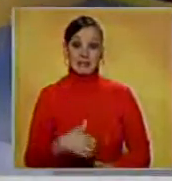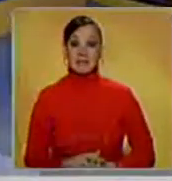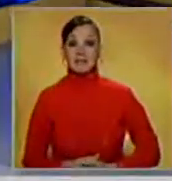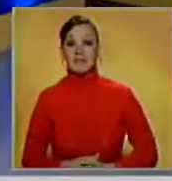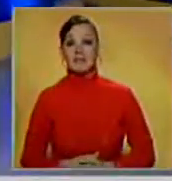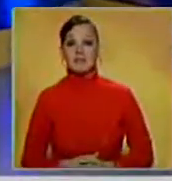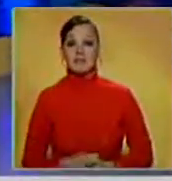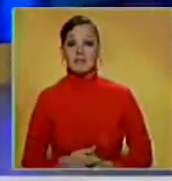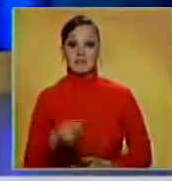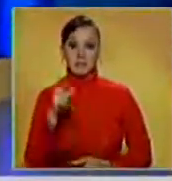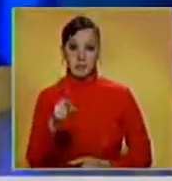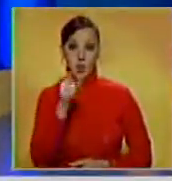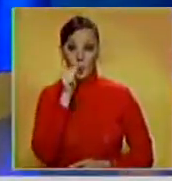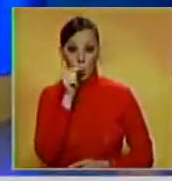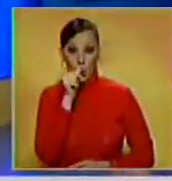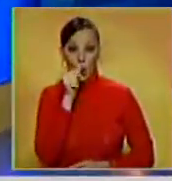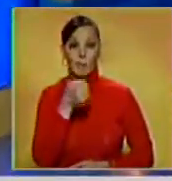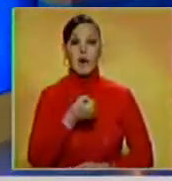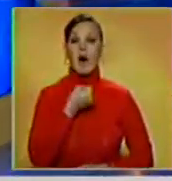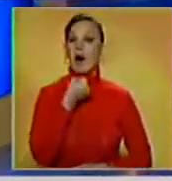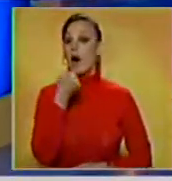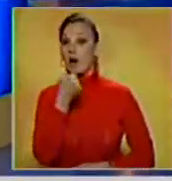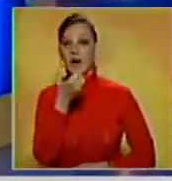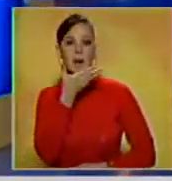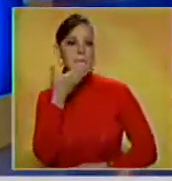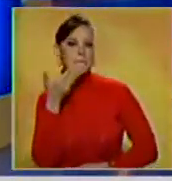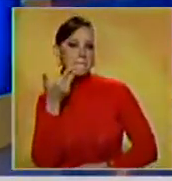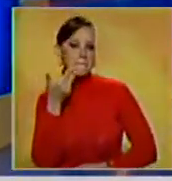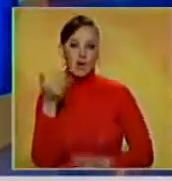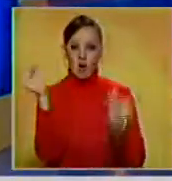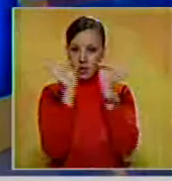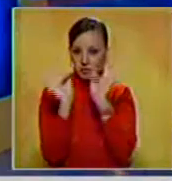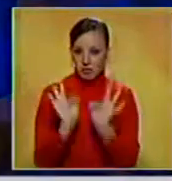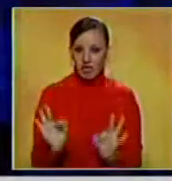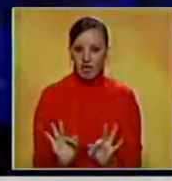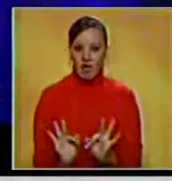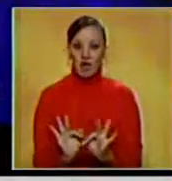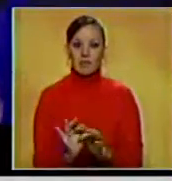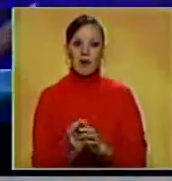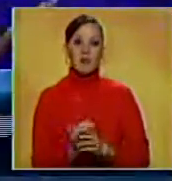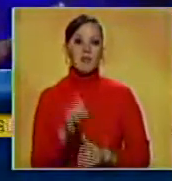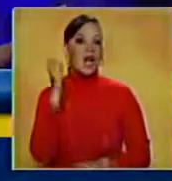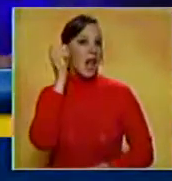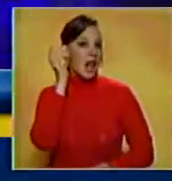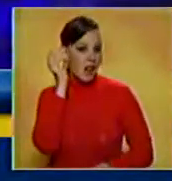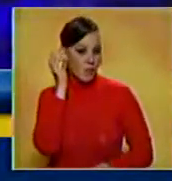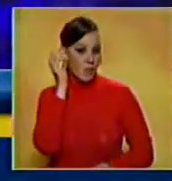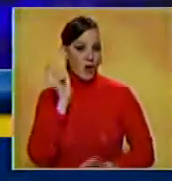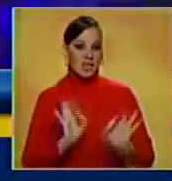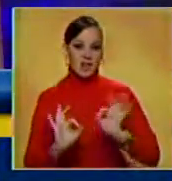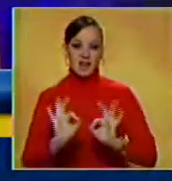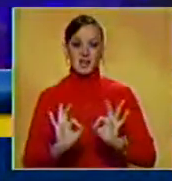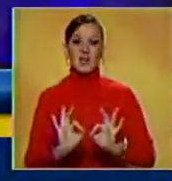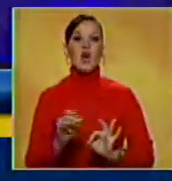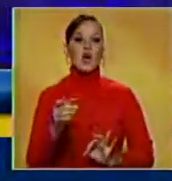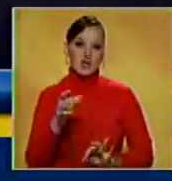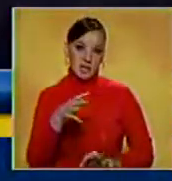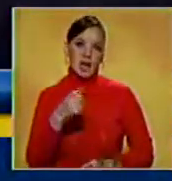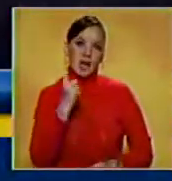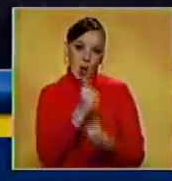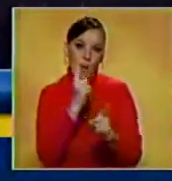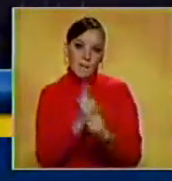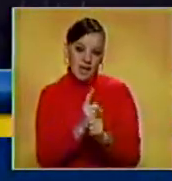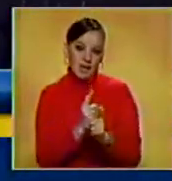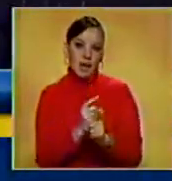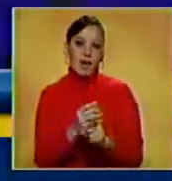Anne Hathaway canta Breaking Ball al mejor estilo de Miley Cyrus. La actriz estadounidense nominada al Oscar se vistió